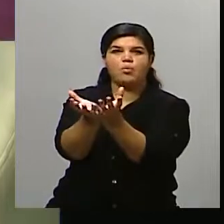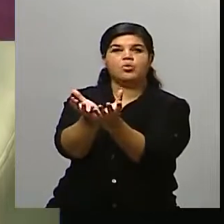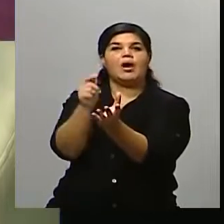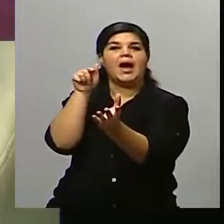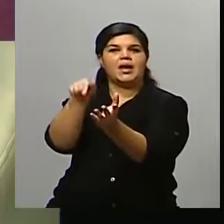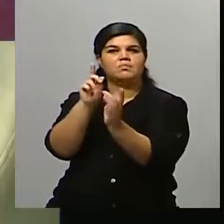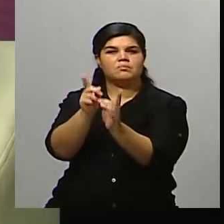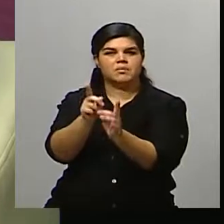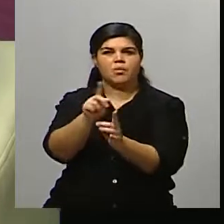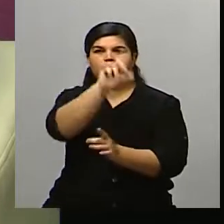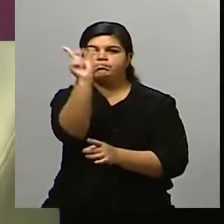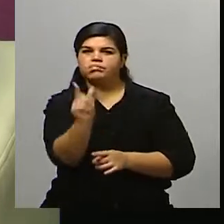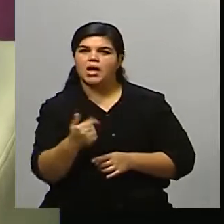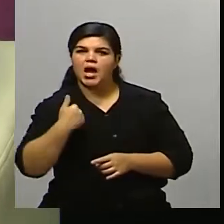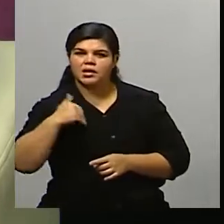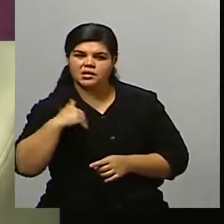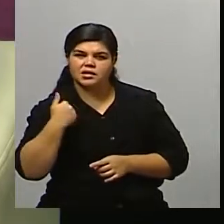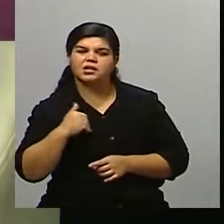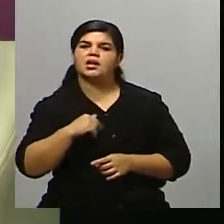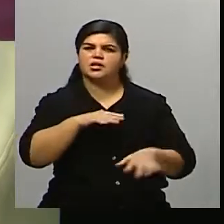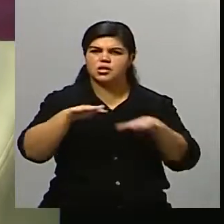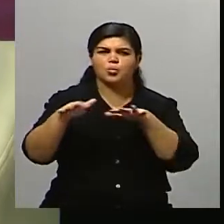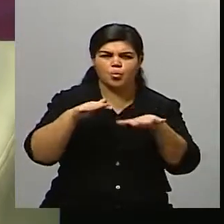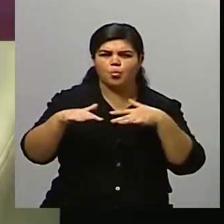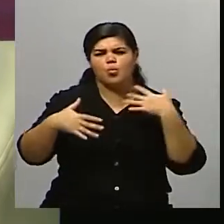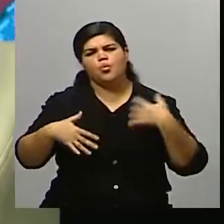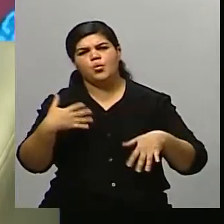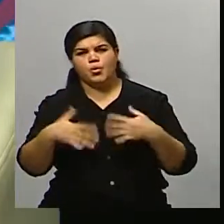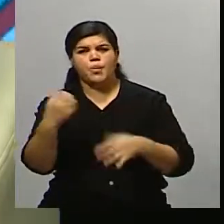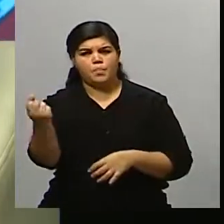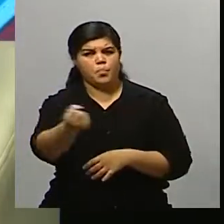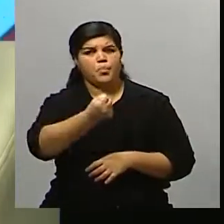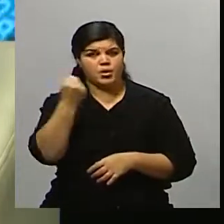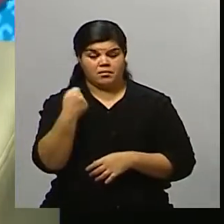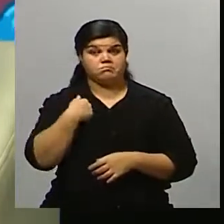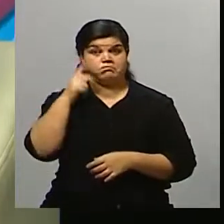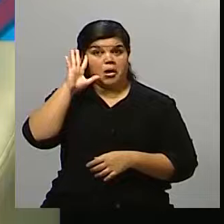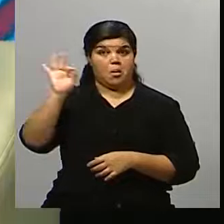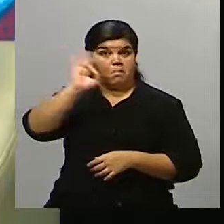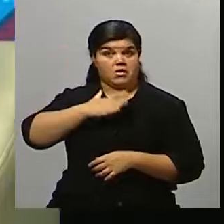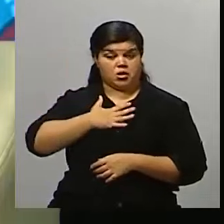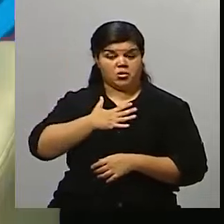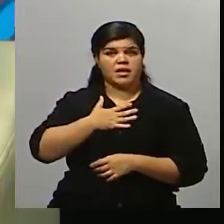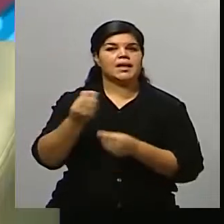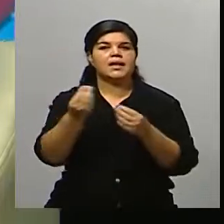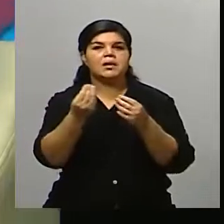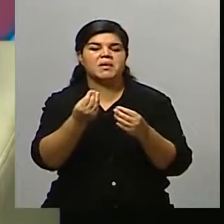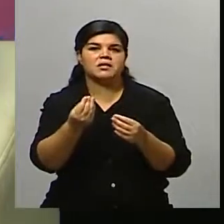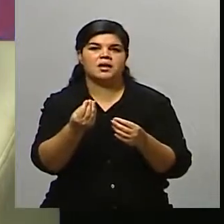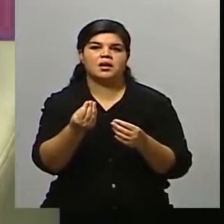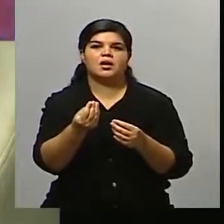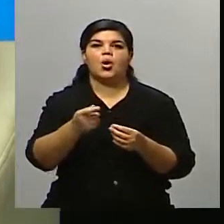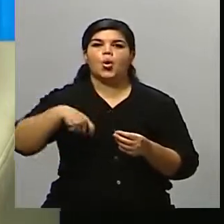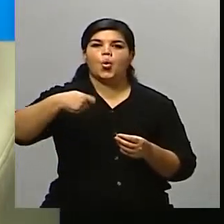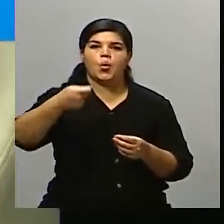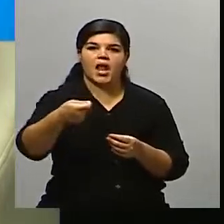algo en Argentina bastante importante, a mi forma de verlo, que fue la estatización de los fondos de los